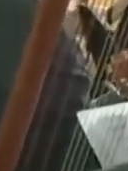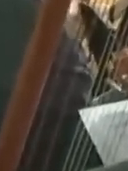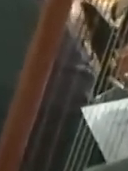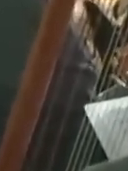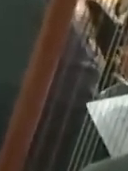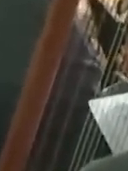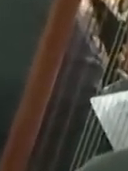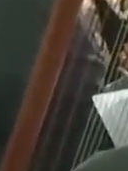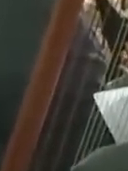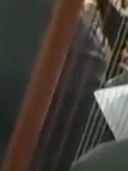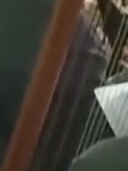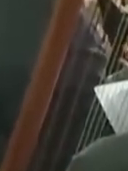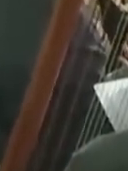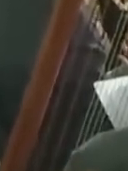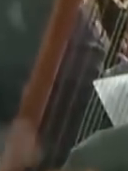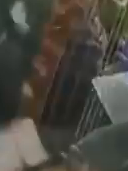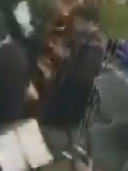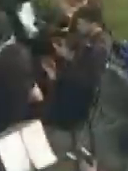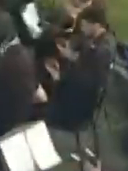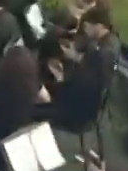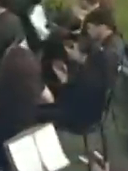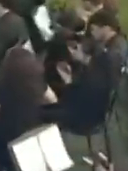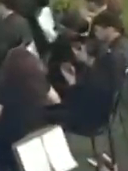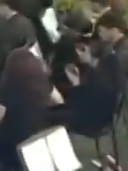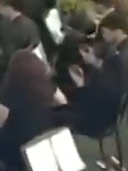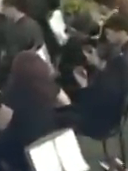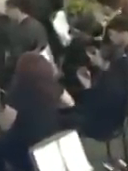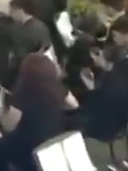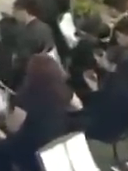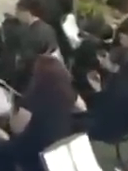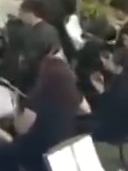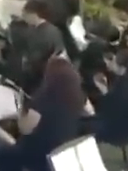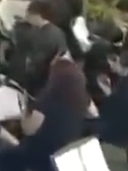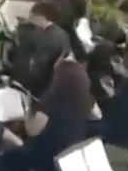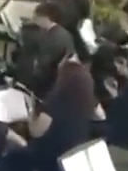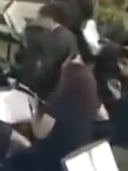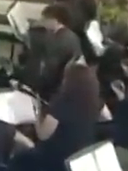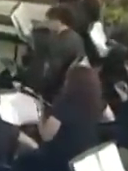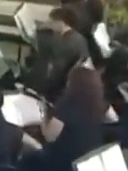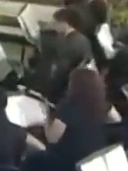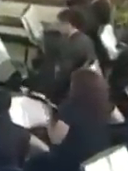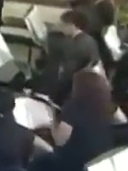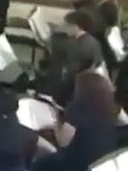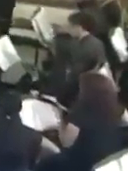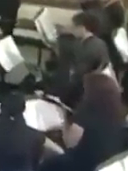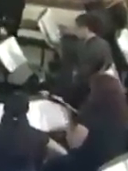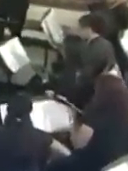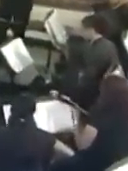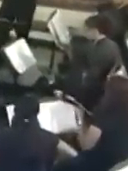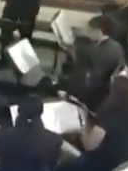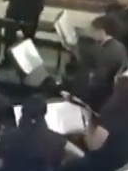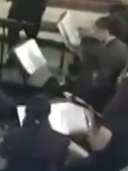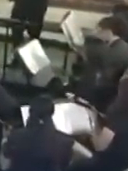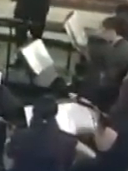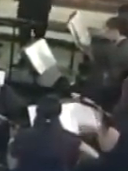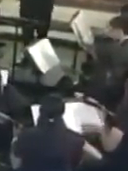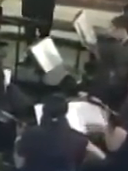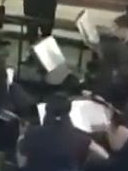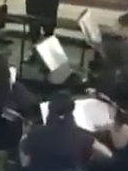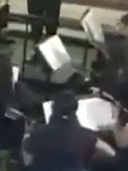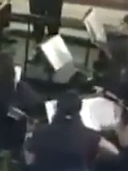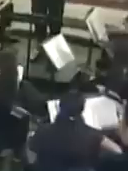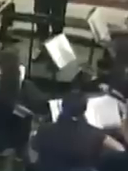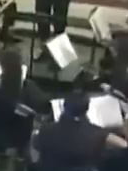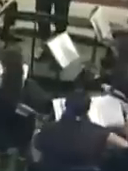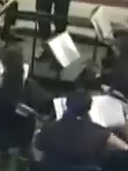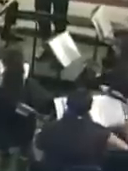fundamental para construir este nuevo orden mundial. A esta hora vemos lo que ha sido entonces este acto cultural con